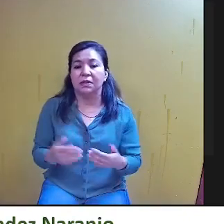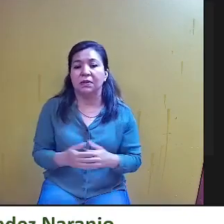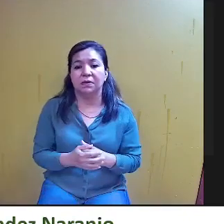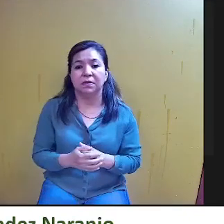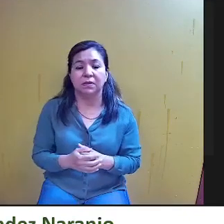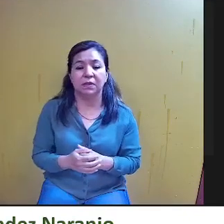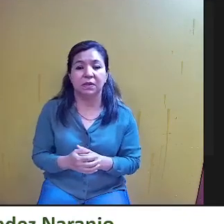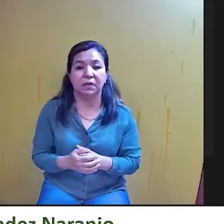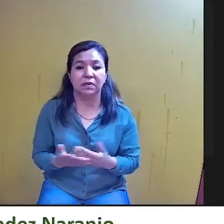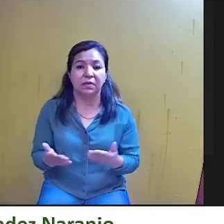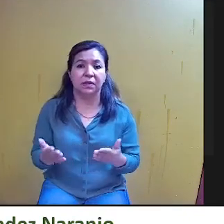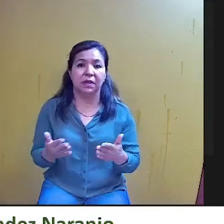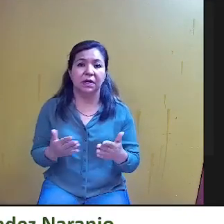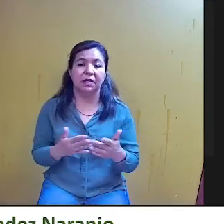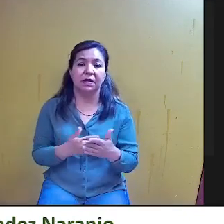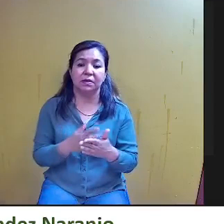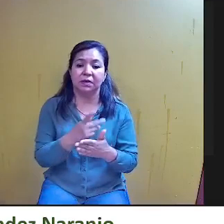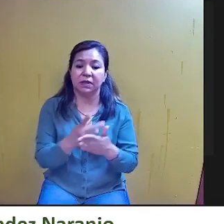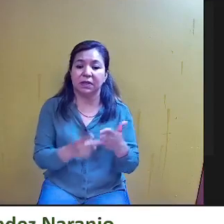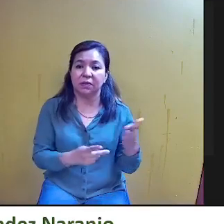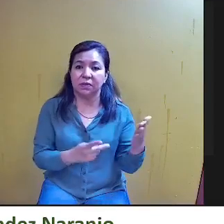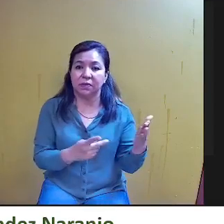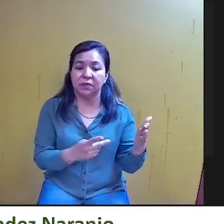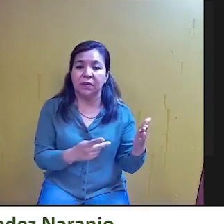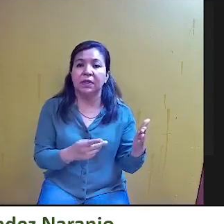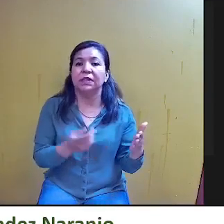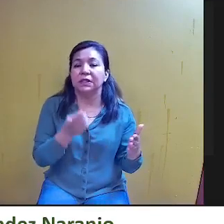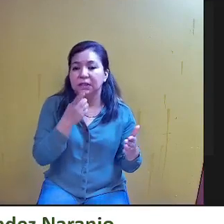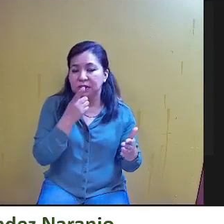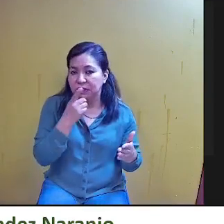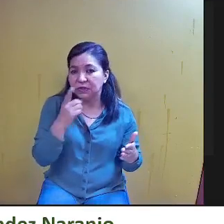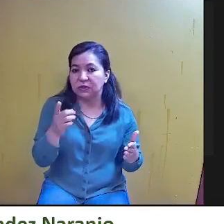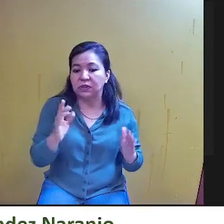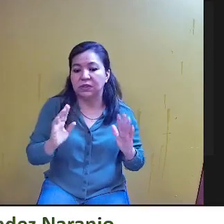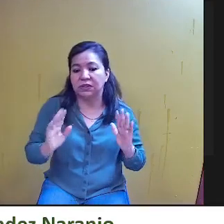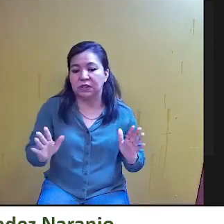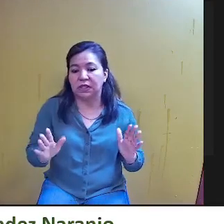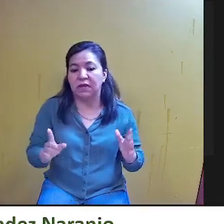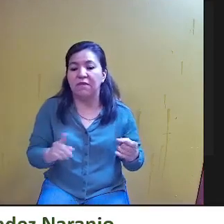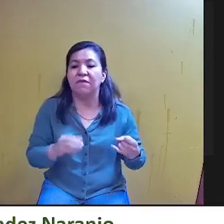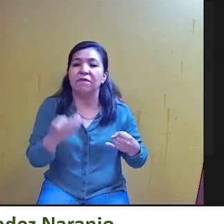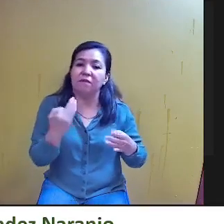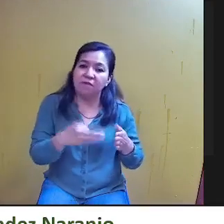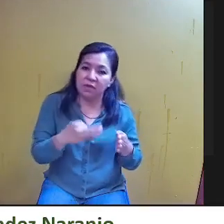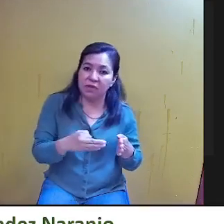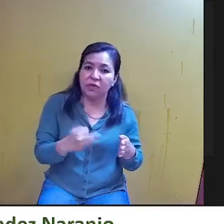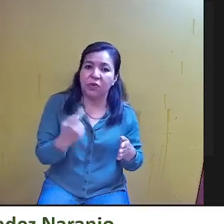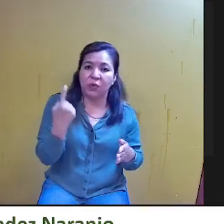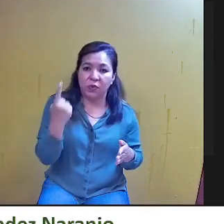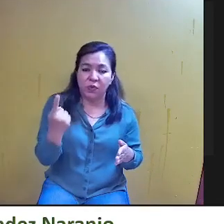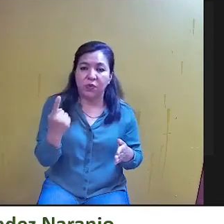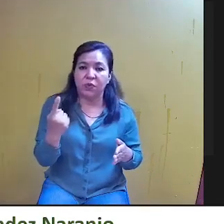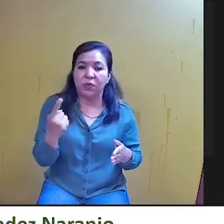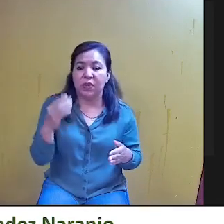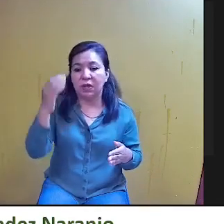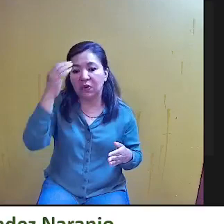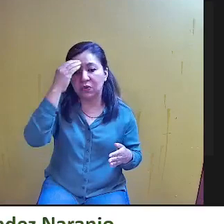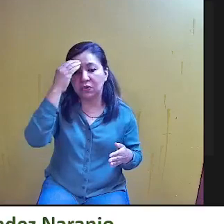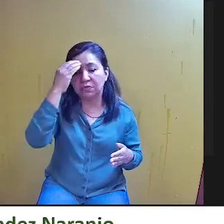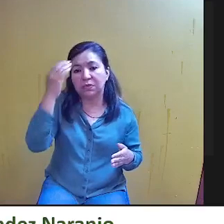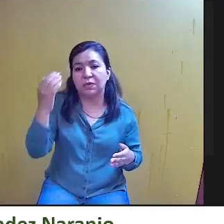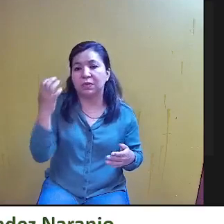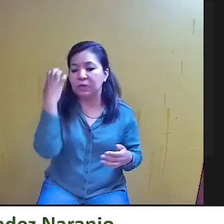práctico conduce el análisis atinente, dado que, como se dijo, no acreditó una de las etapas del procedimiento de designación, esto es, el examen